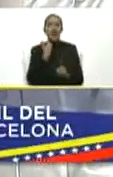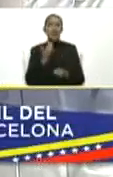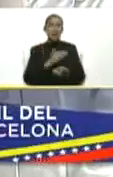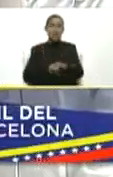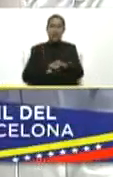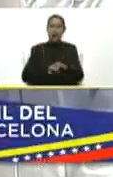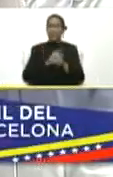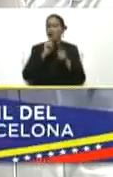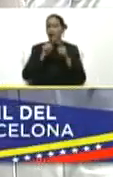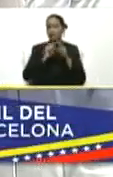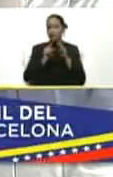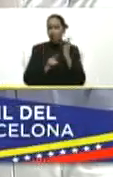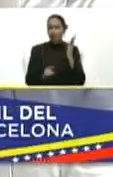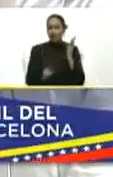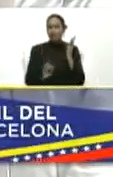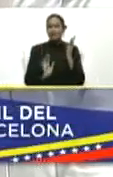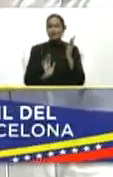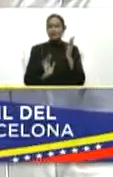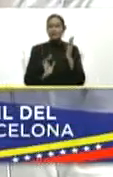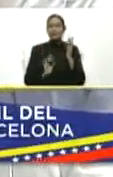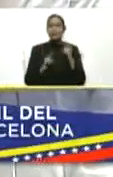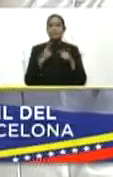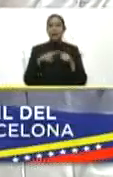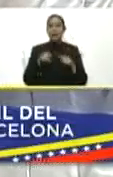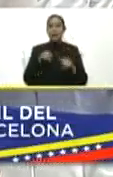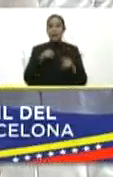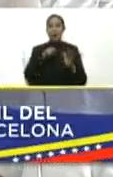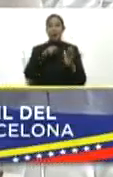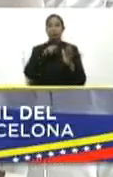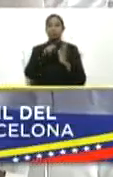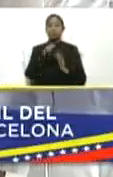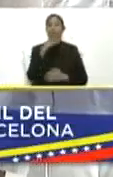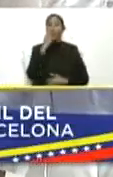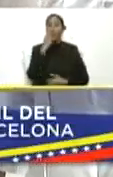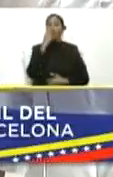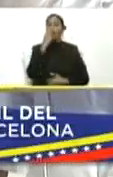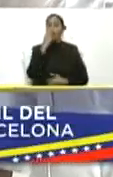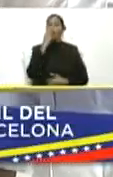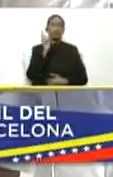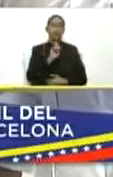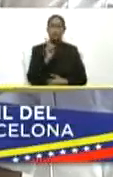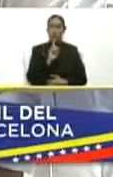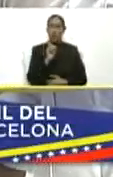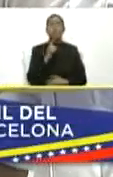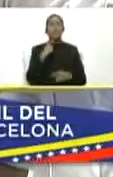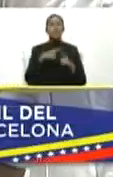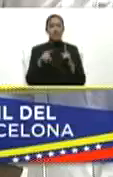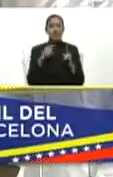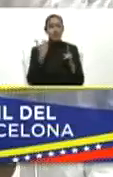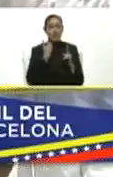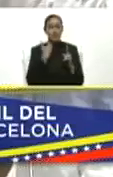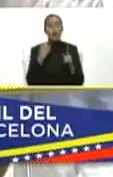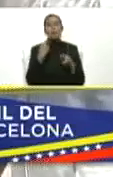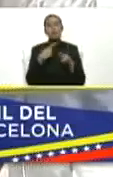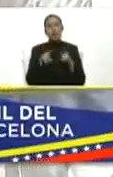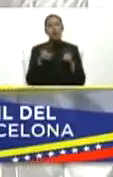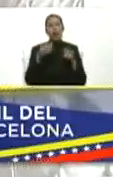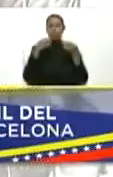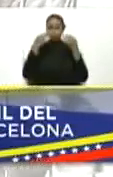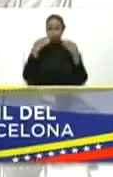intensiva. Es decir, son pacientes que tienen alguna complicación, pero no tienen el grado para llevar una terapia